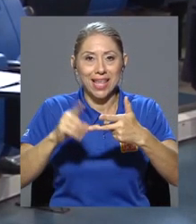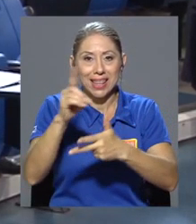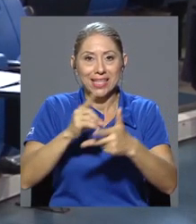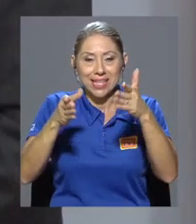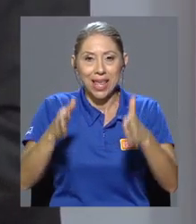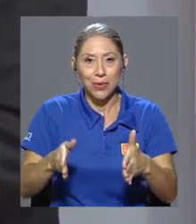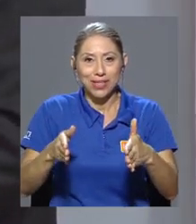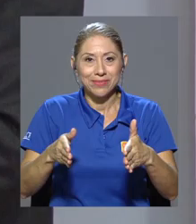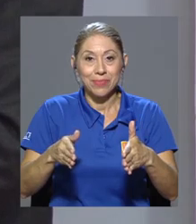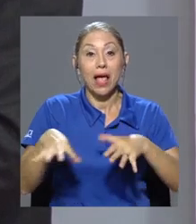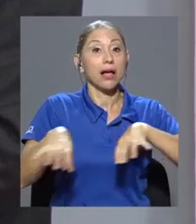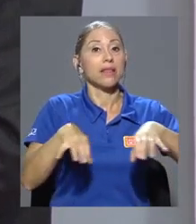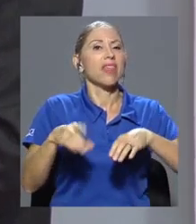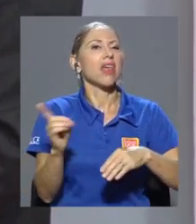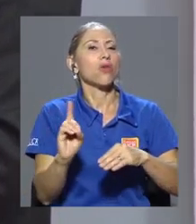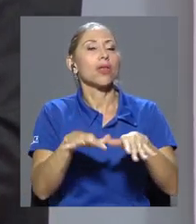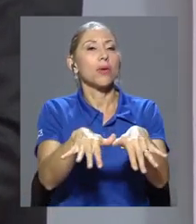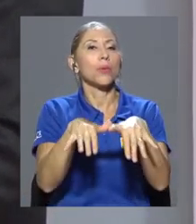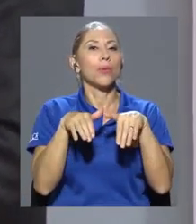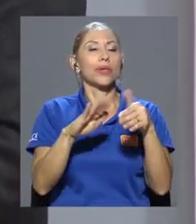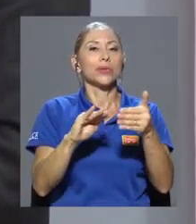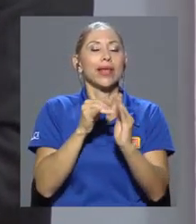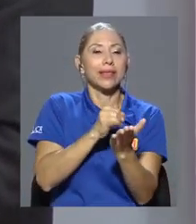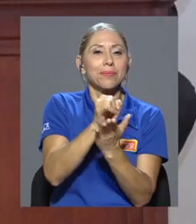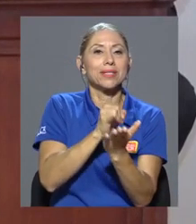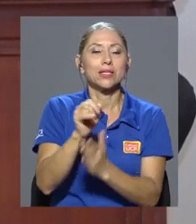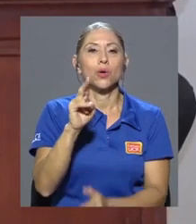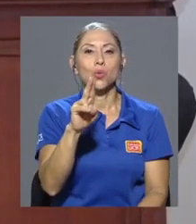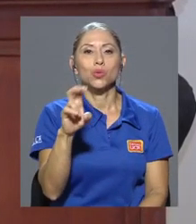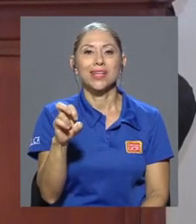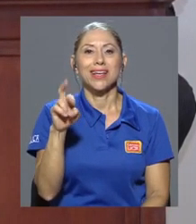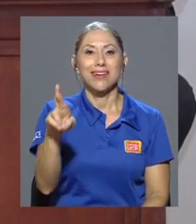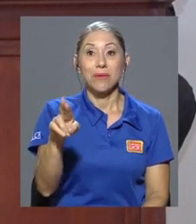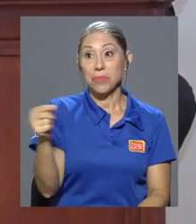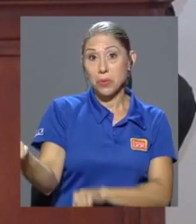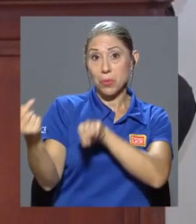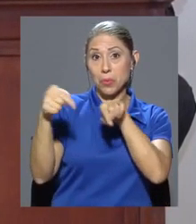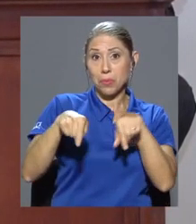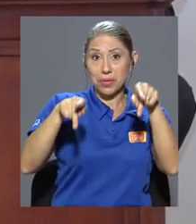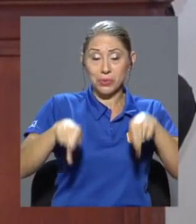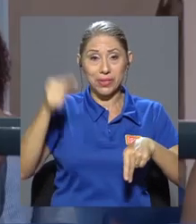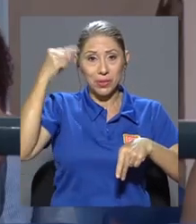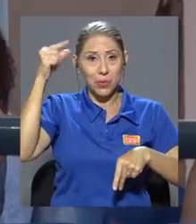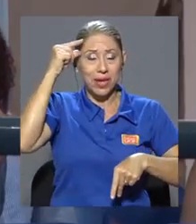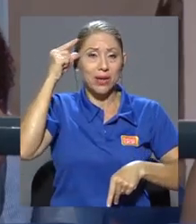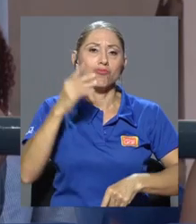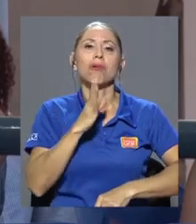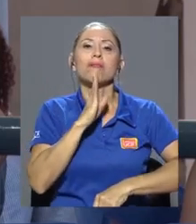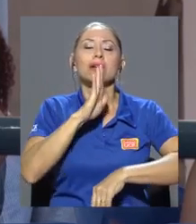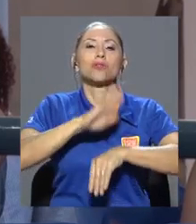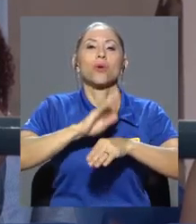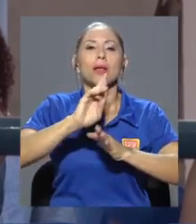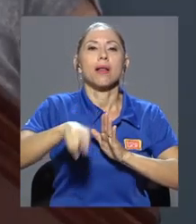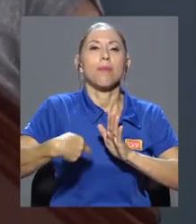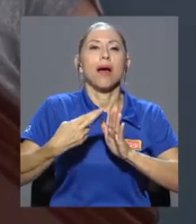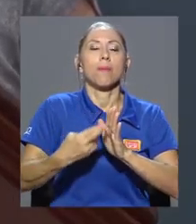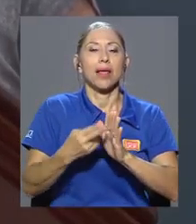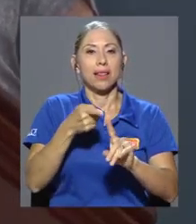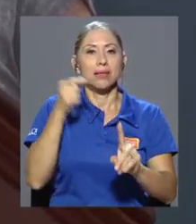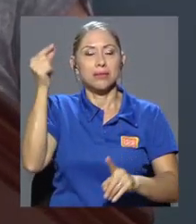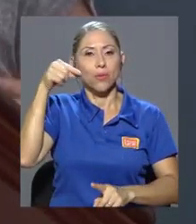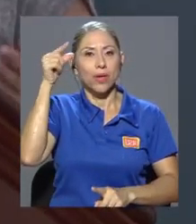lugar en el auditorio de la Ciudad de la Investigación de la UCR, donde se hicieron presentes figuras del gobierno para hablar sobre el papel que se cumple desde